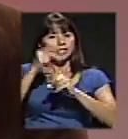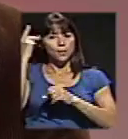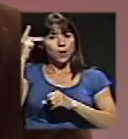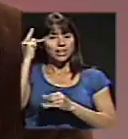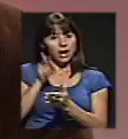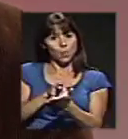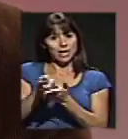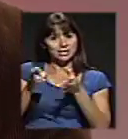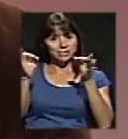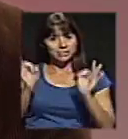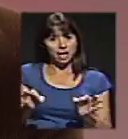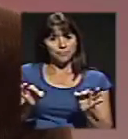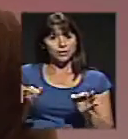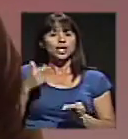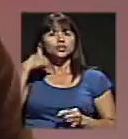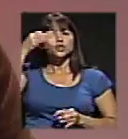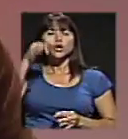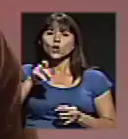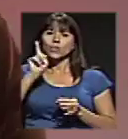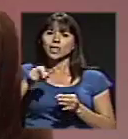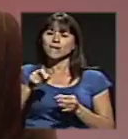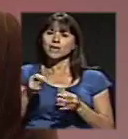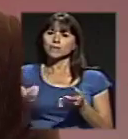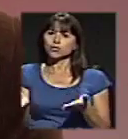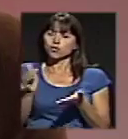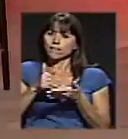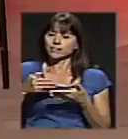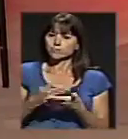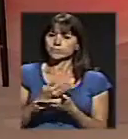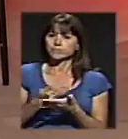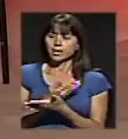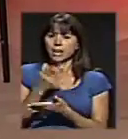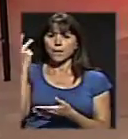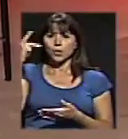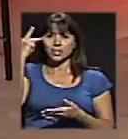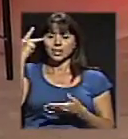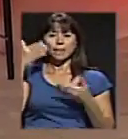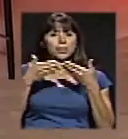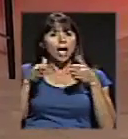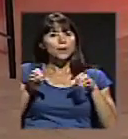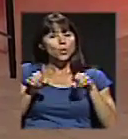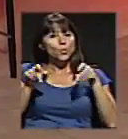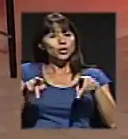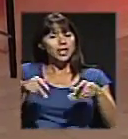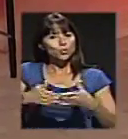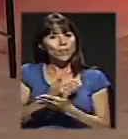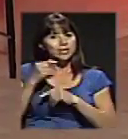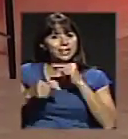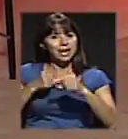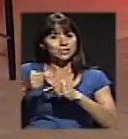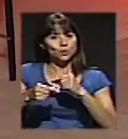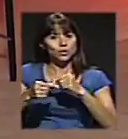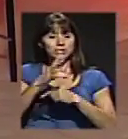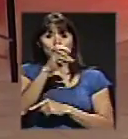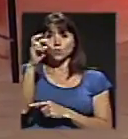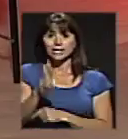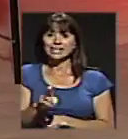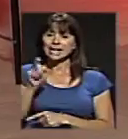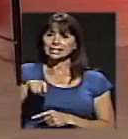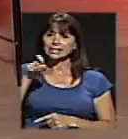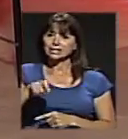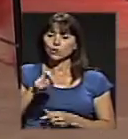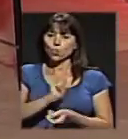falta rejuvenecer la política, abrir espacios a las nuevas generaciones y en Costa Rica es urgente un